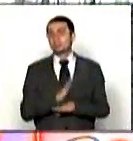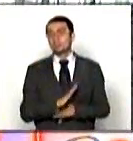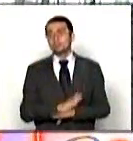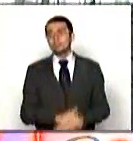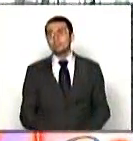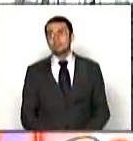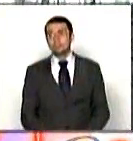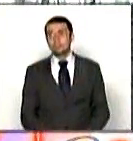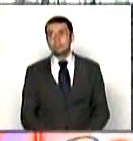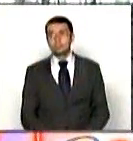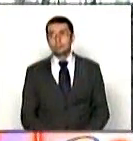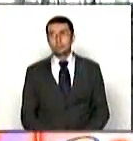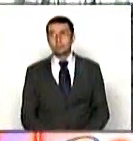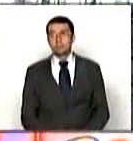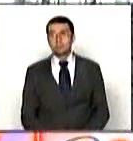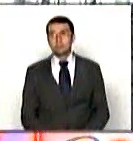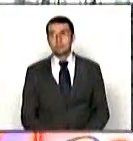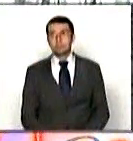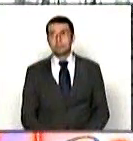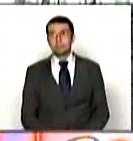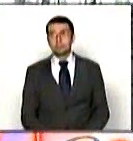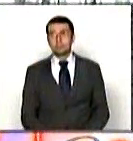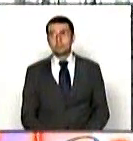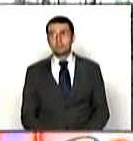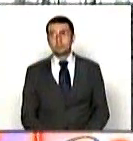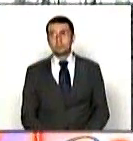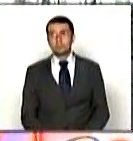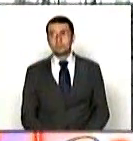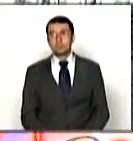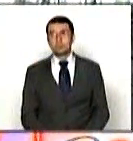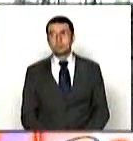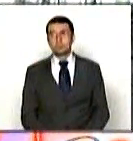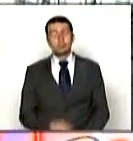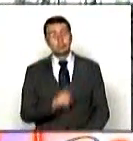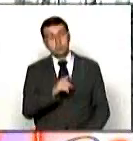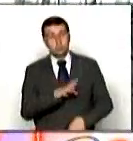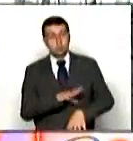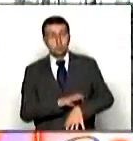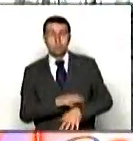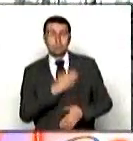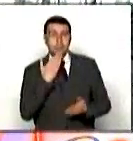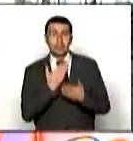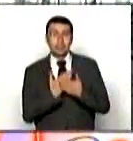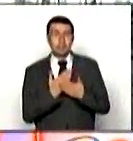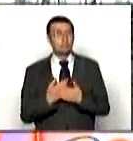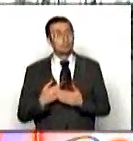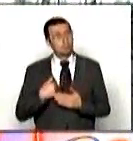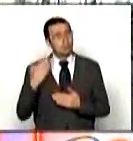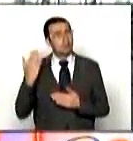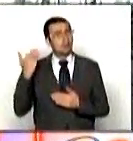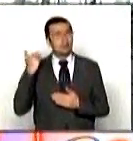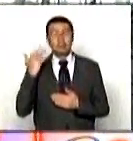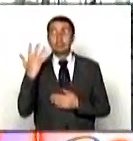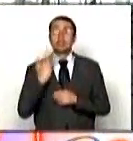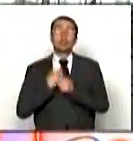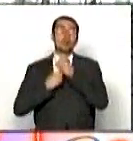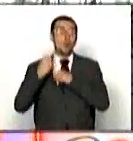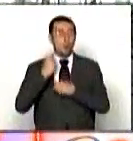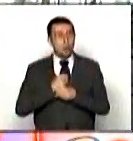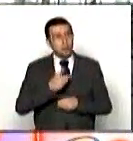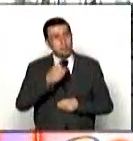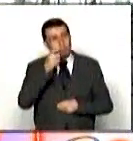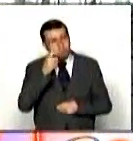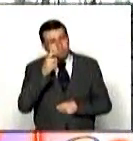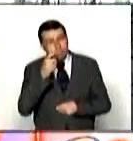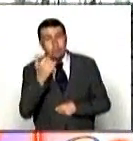Claudia. Buenas tardes. Adelante. Doctor, hola Claudia, buenas tardes. Yo les agradezco mucho. Yo los vengo siguiendo desde hace 5 años que yo viví